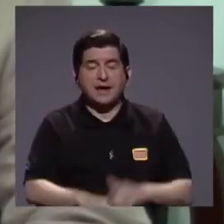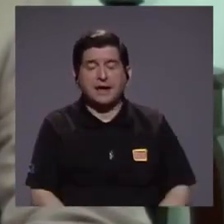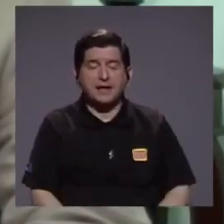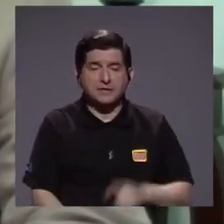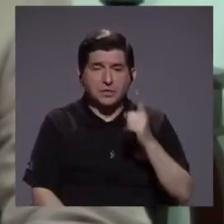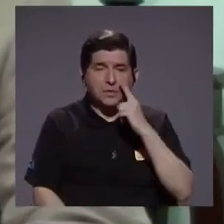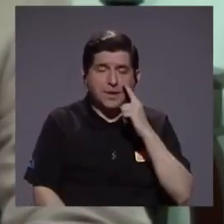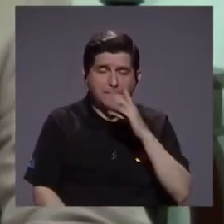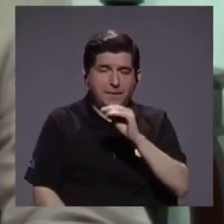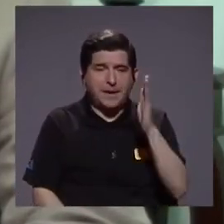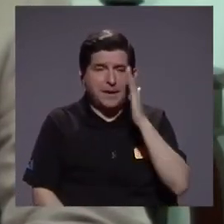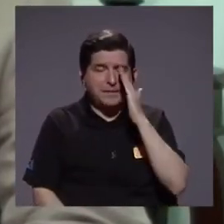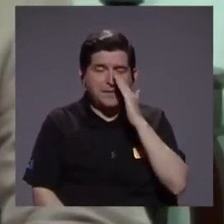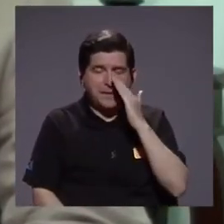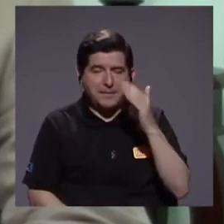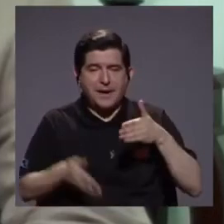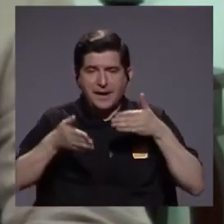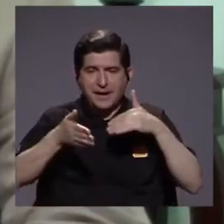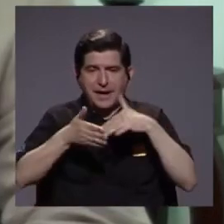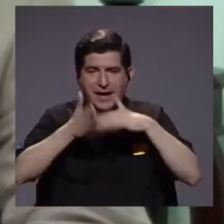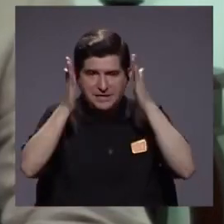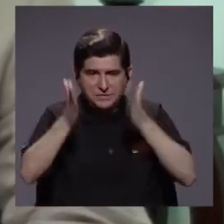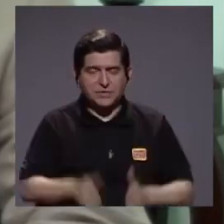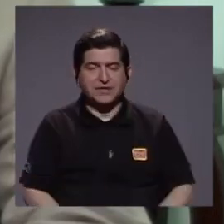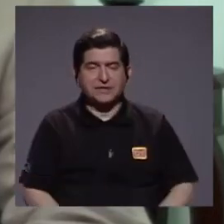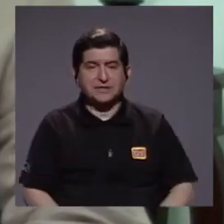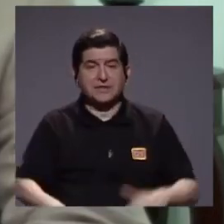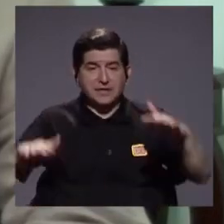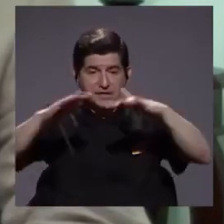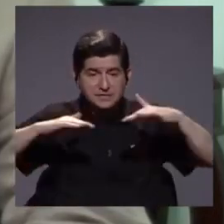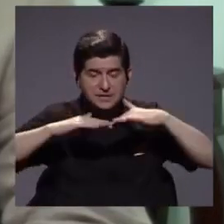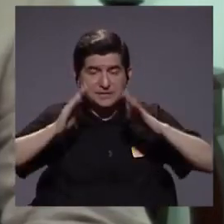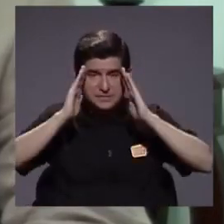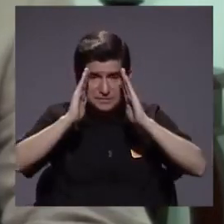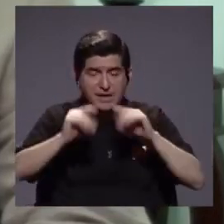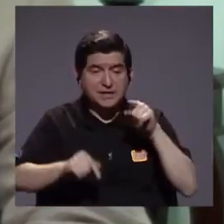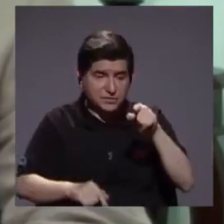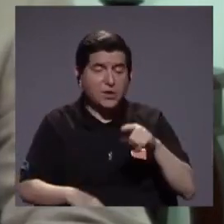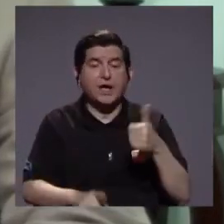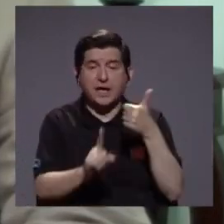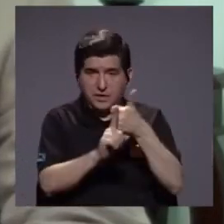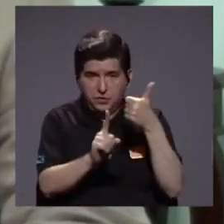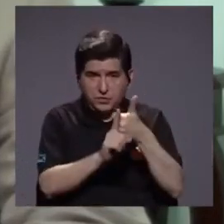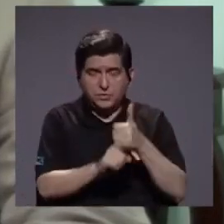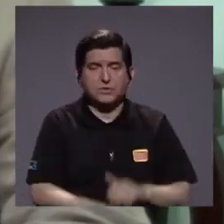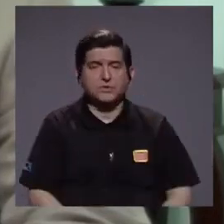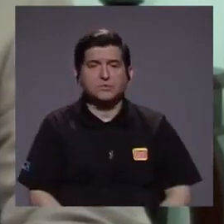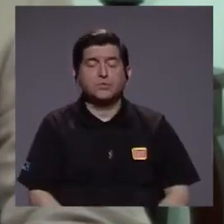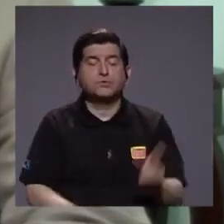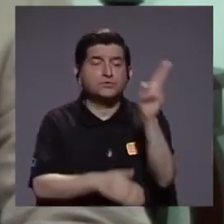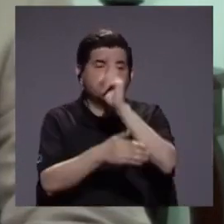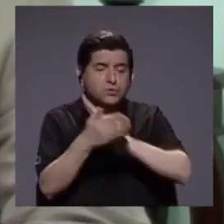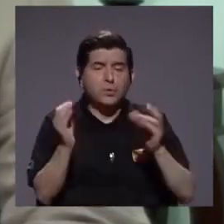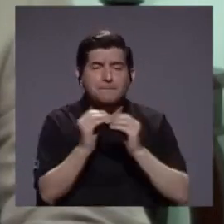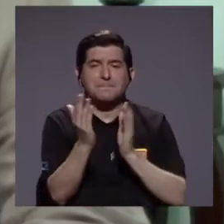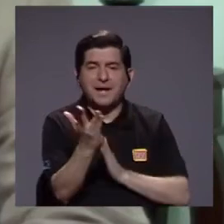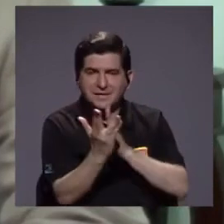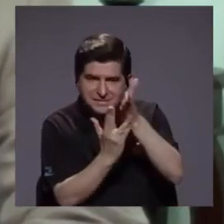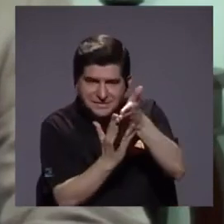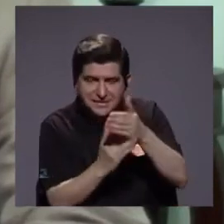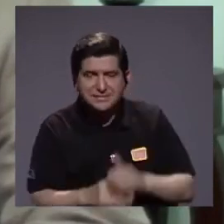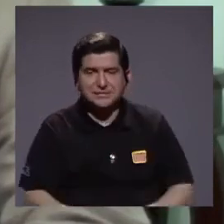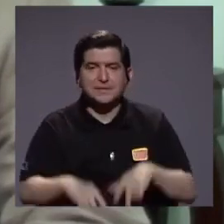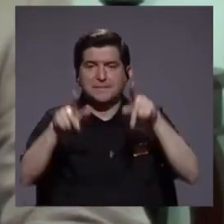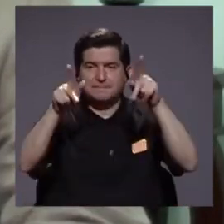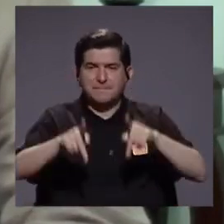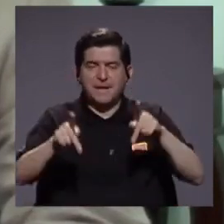y madres estudiantes, crear espacios de atención para esos padres y madres estudiantes, hacer una universidad más accesible para